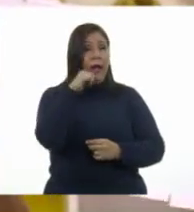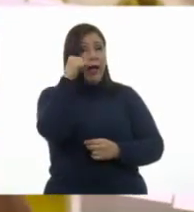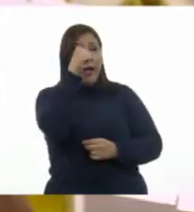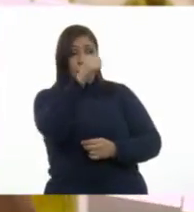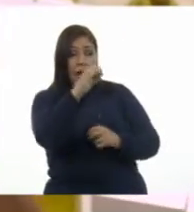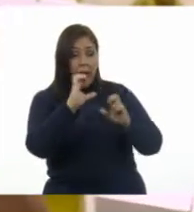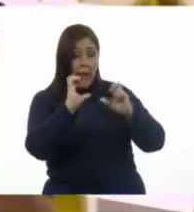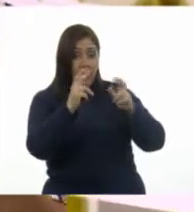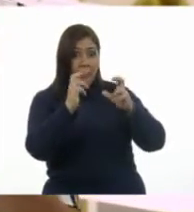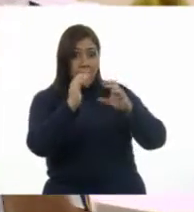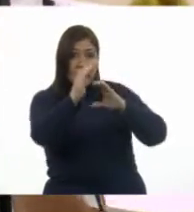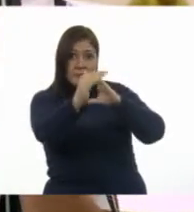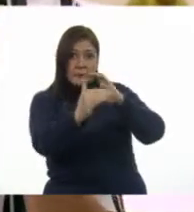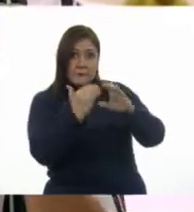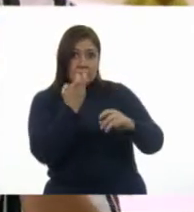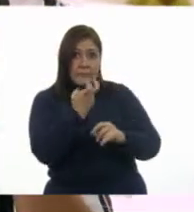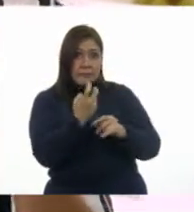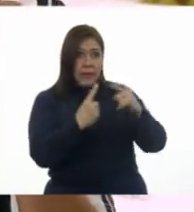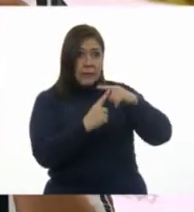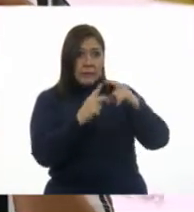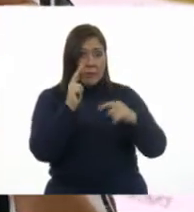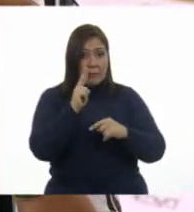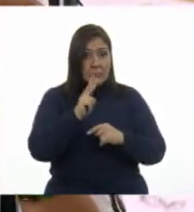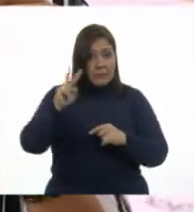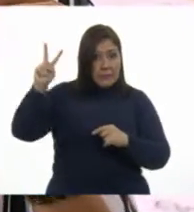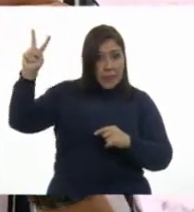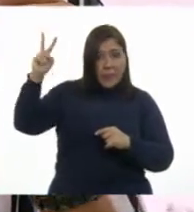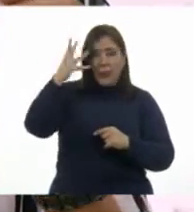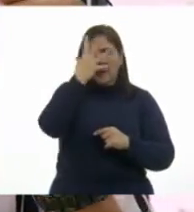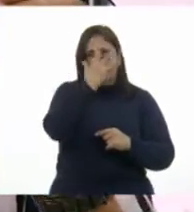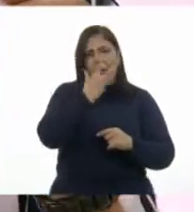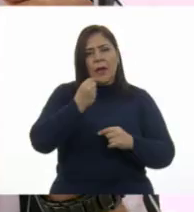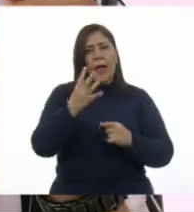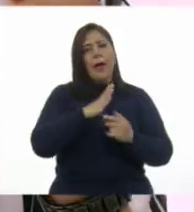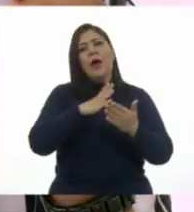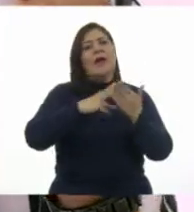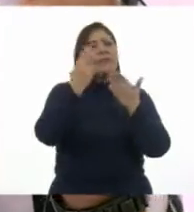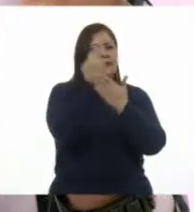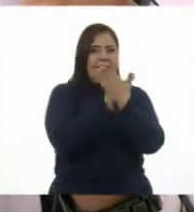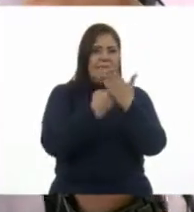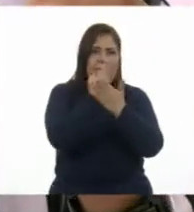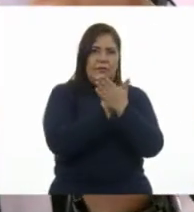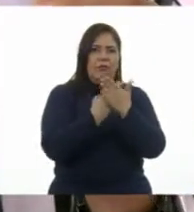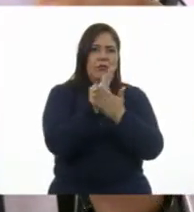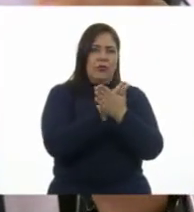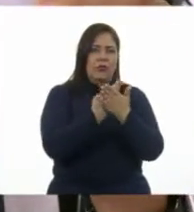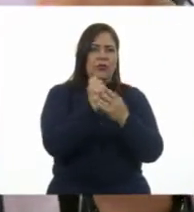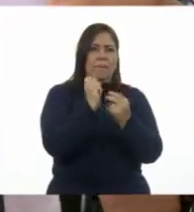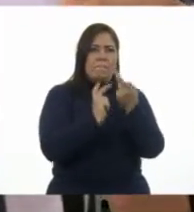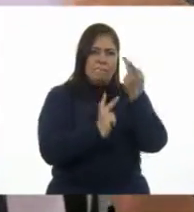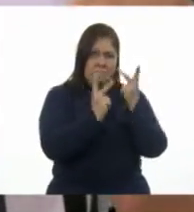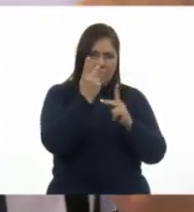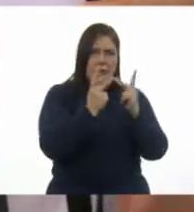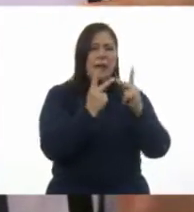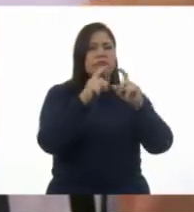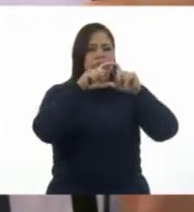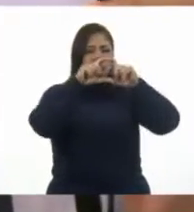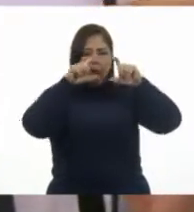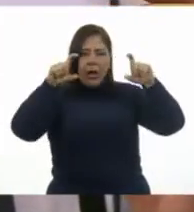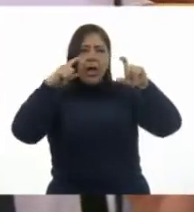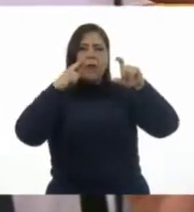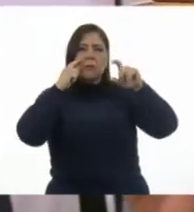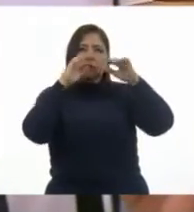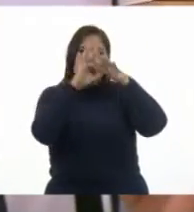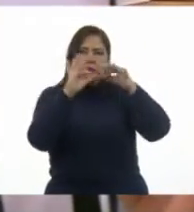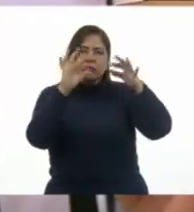¿ya vieron? Está padrísima. Tiene un dibujo de la planta y una descripción